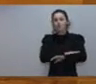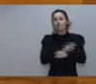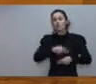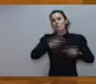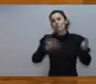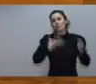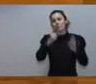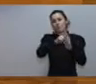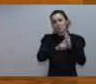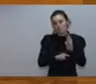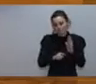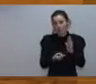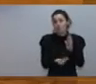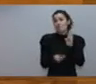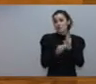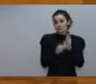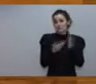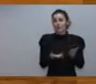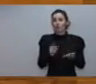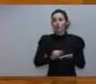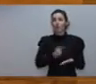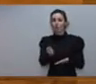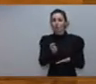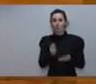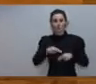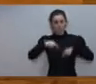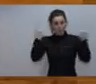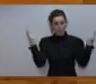una de las cuales es la contratación pública.